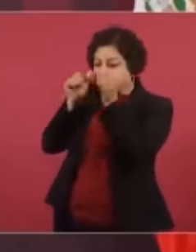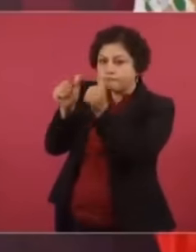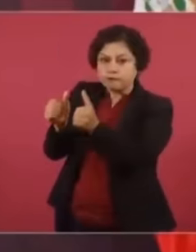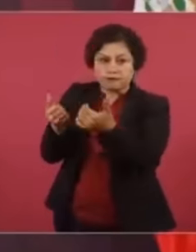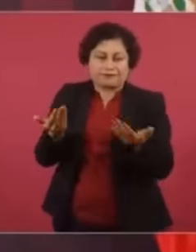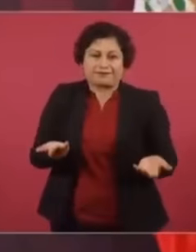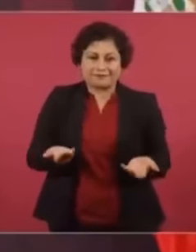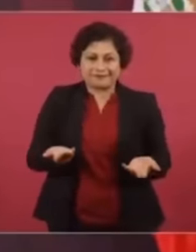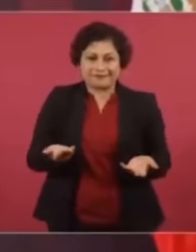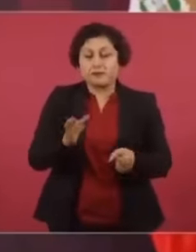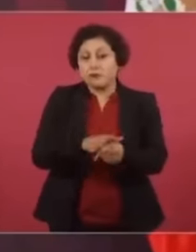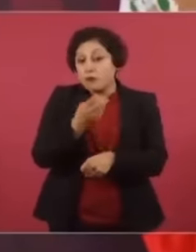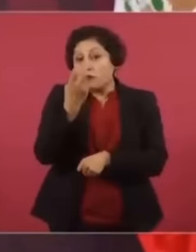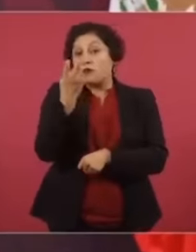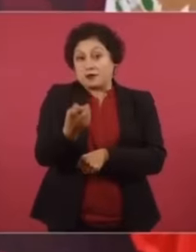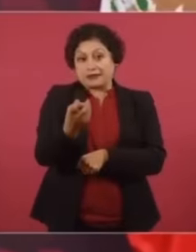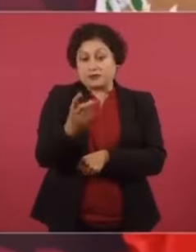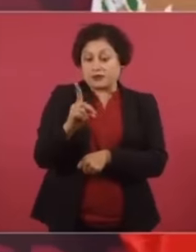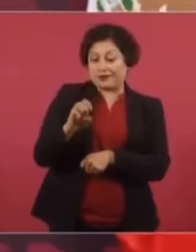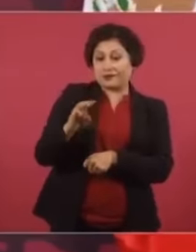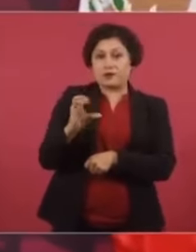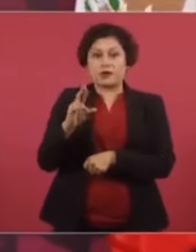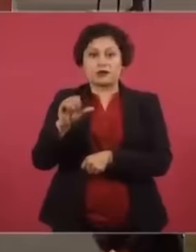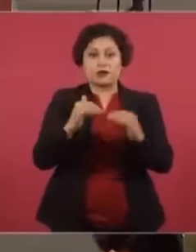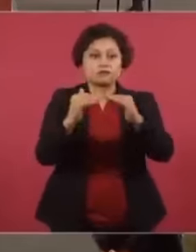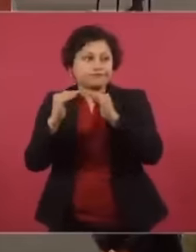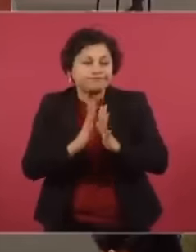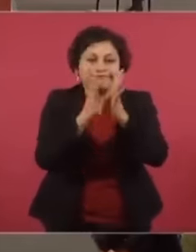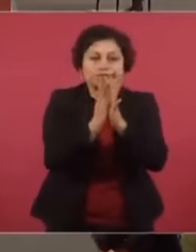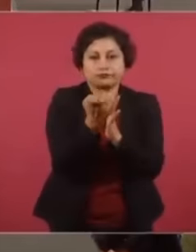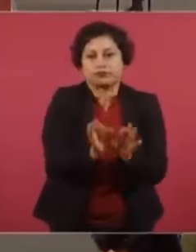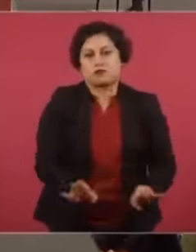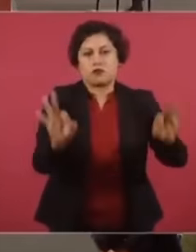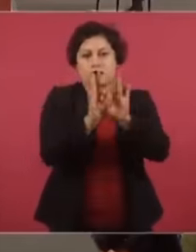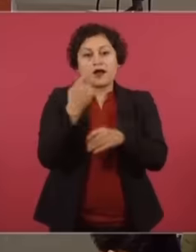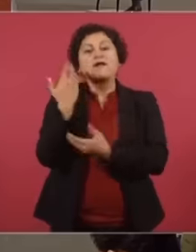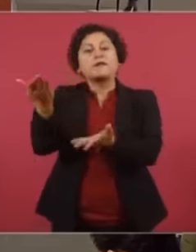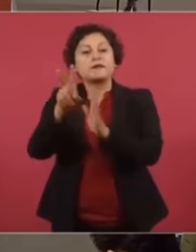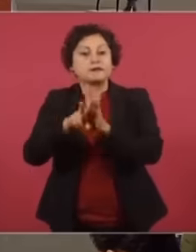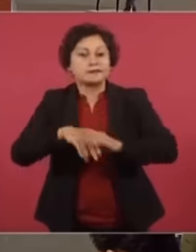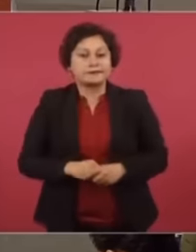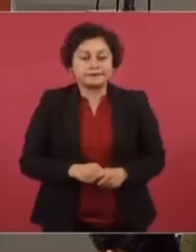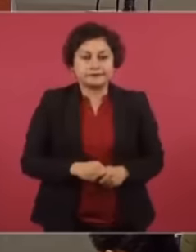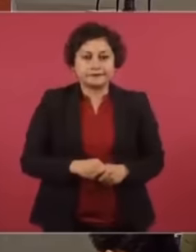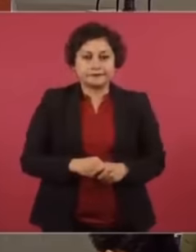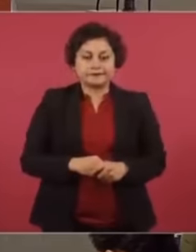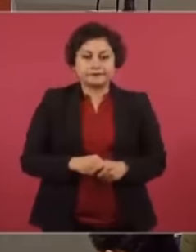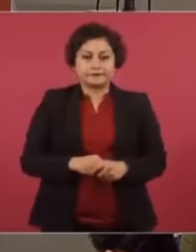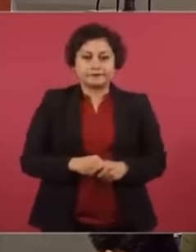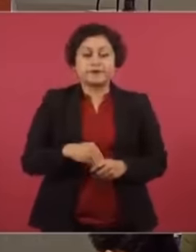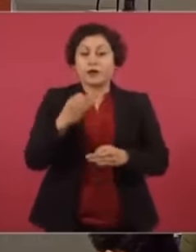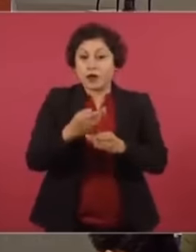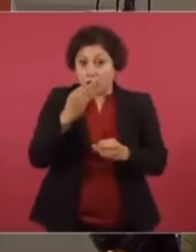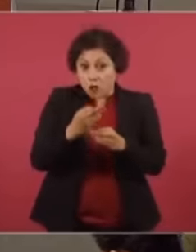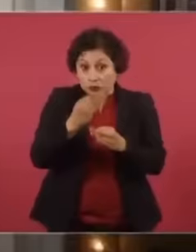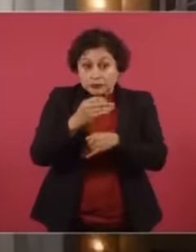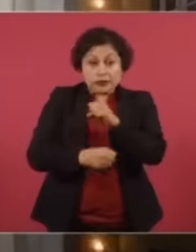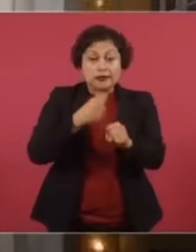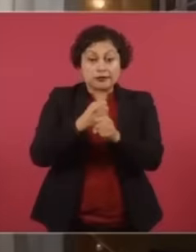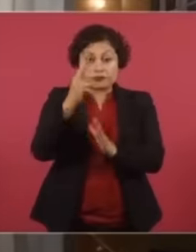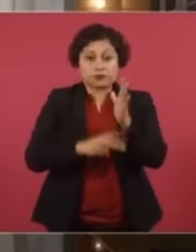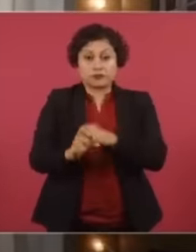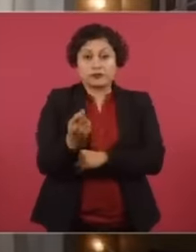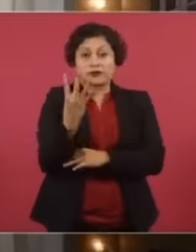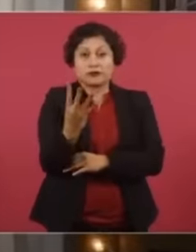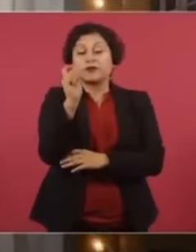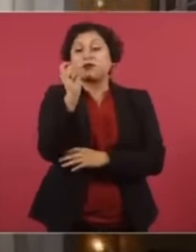Por eso es importante la democracia. A ver, a producción. En este momento del país, en este momento, en este 2024,